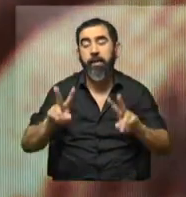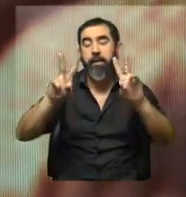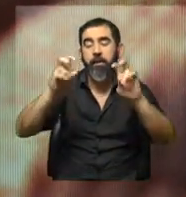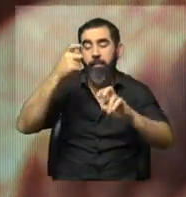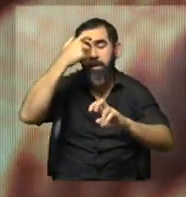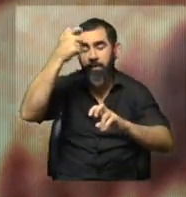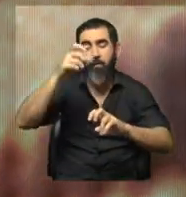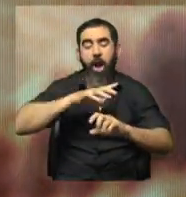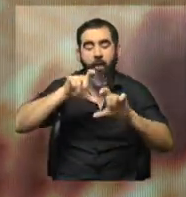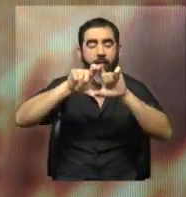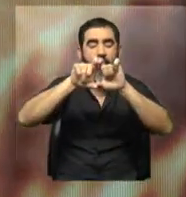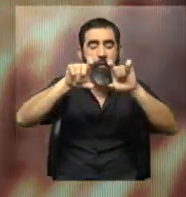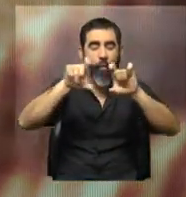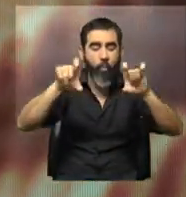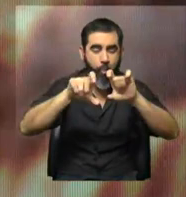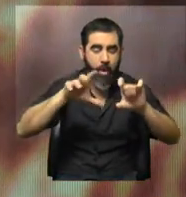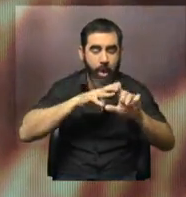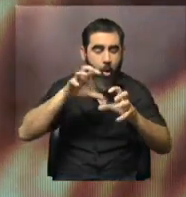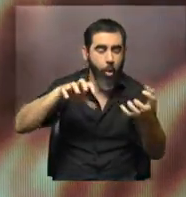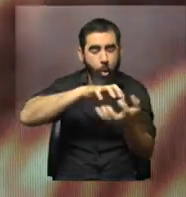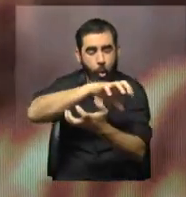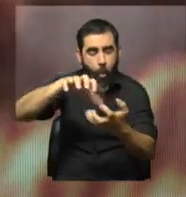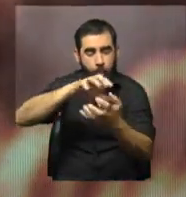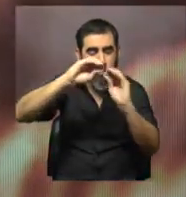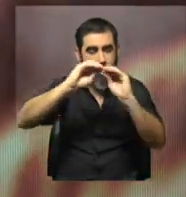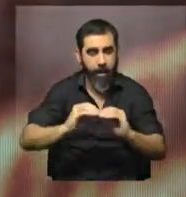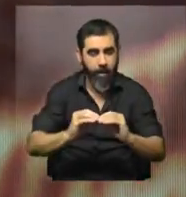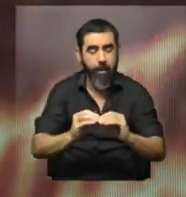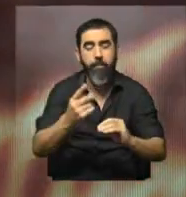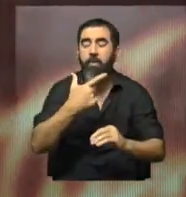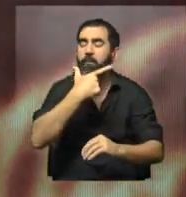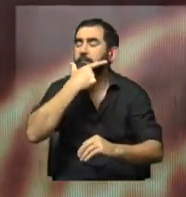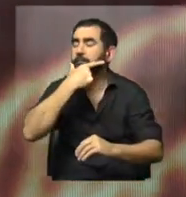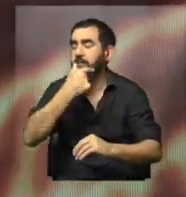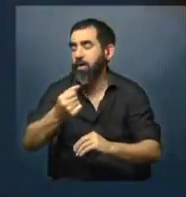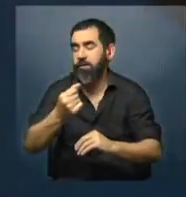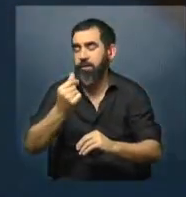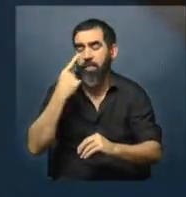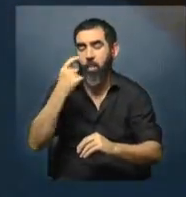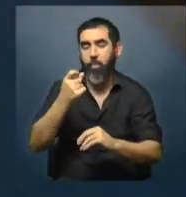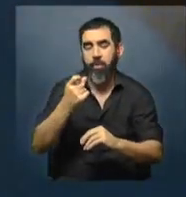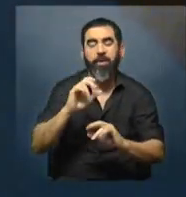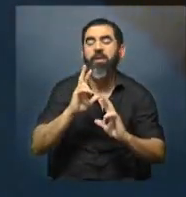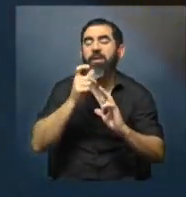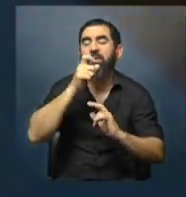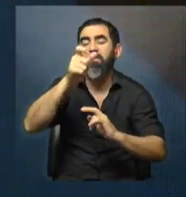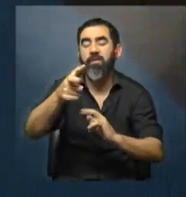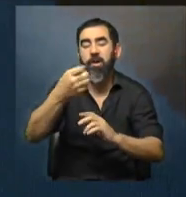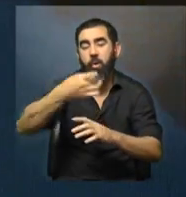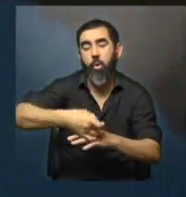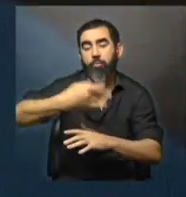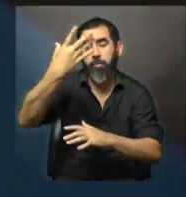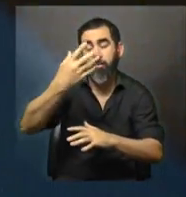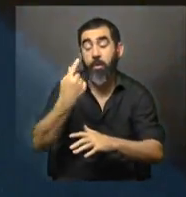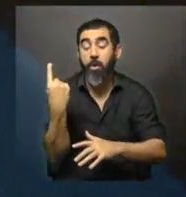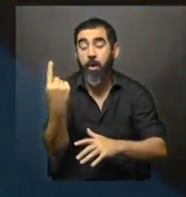una fórmula y algo que es más complicado de calcular, es fácil de intuir a lo que nos referimos con el concepto cuando cada